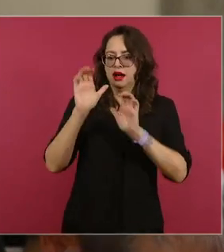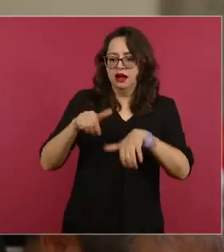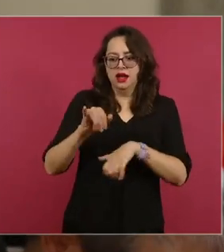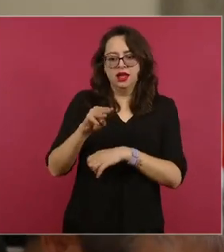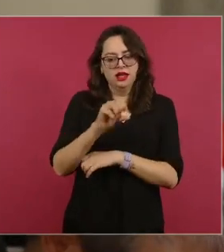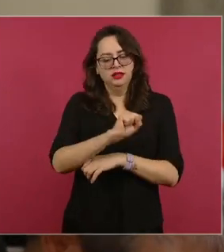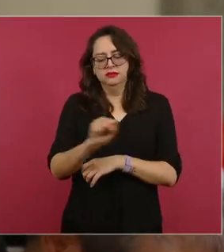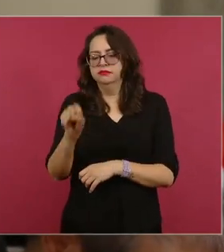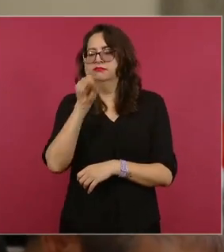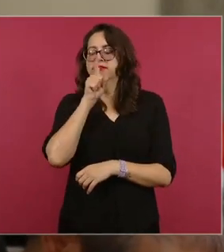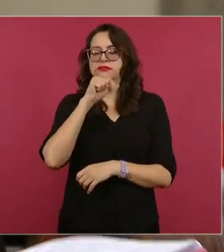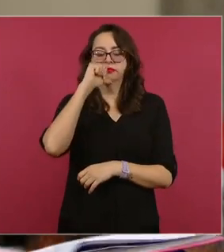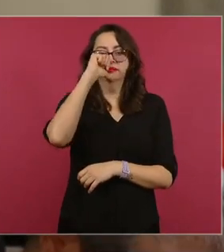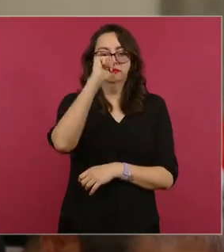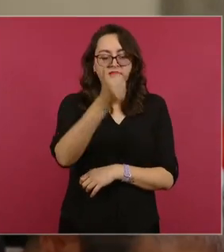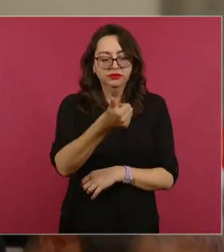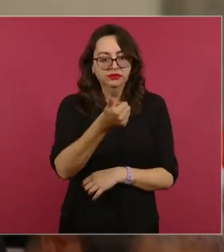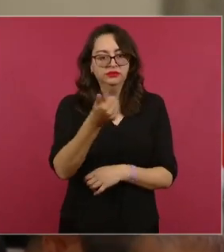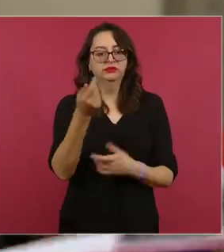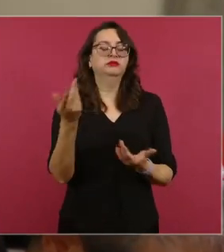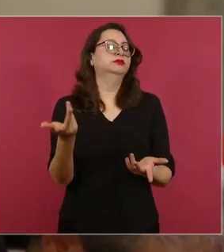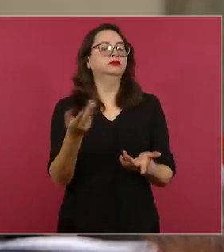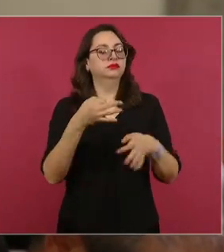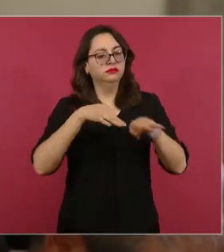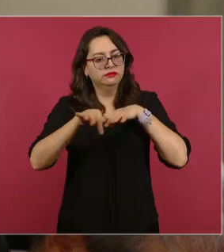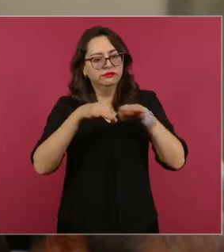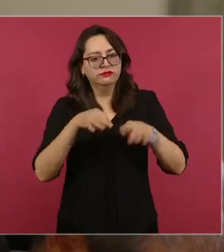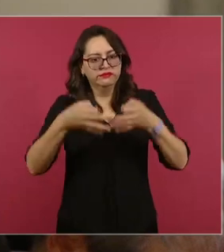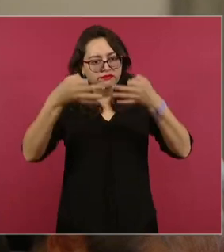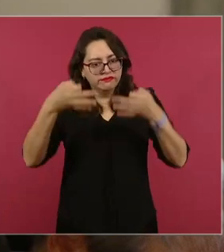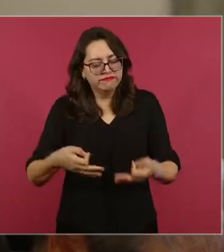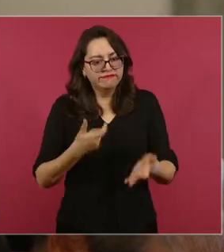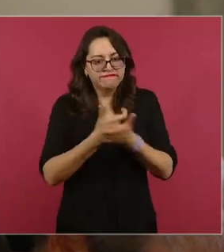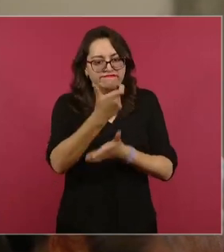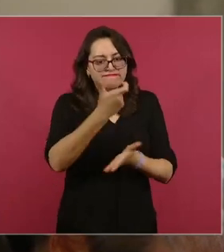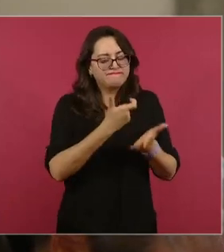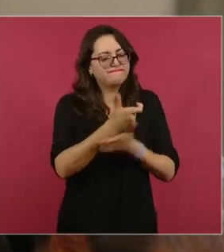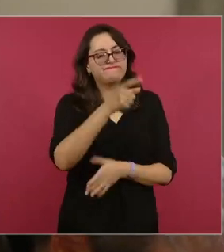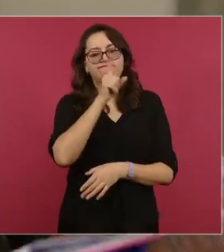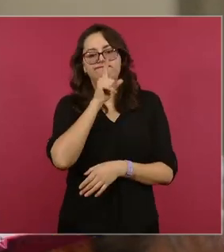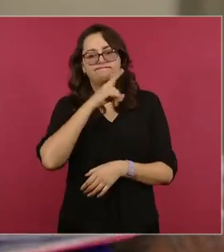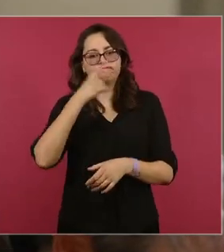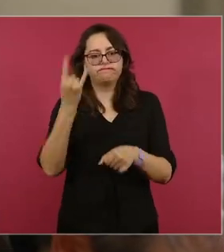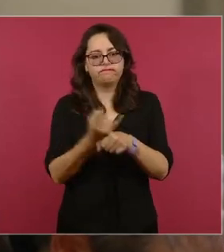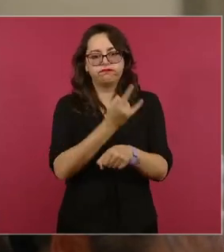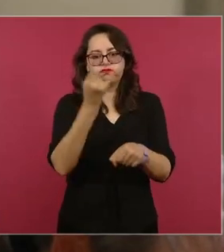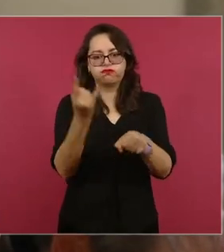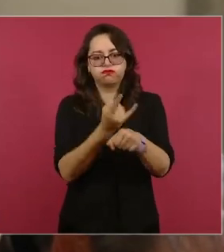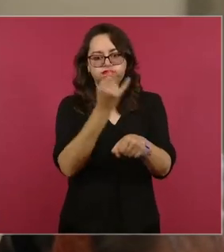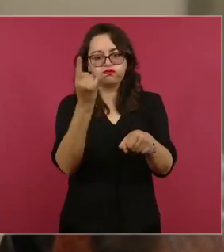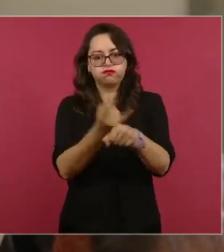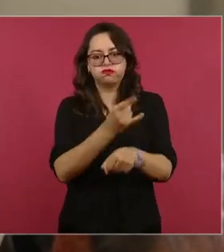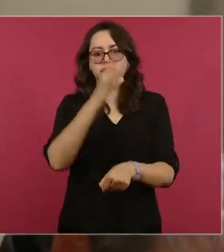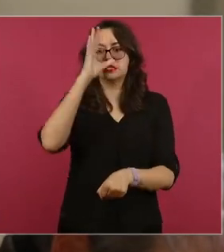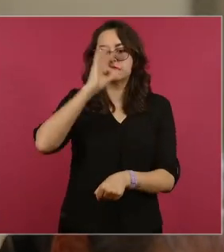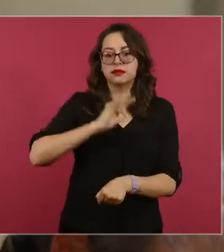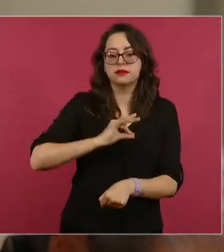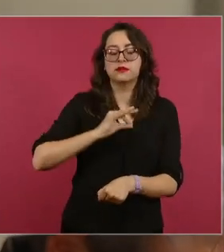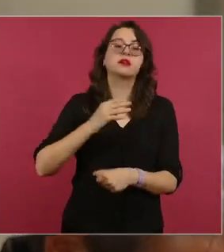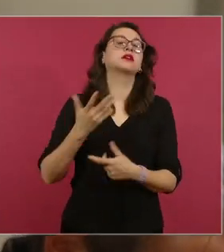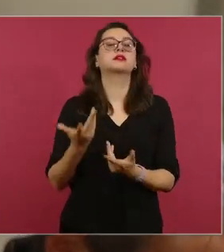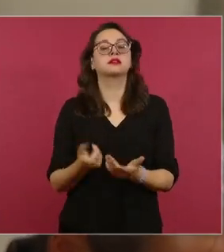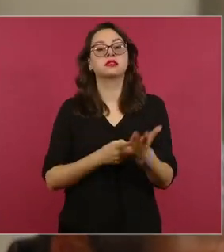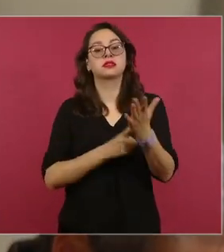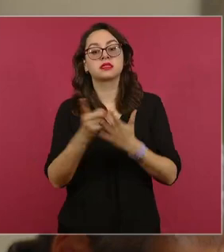o exactamente dados de alta como trabajadores, no les pagan a veces el salario, obviamente carecen de